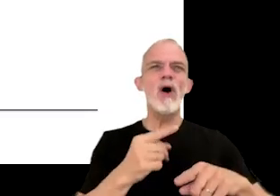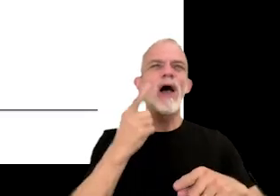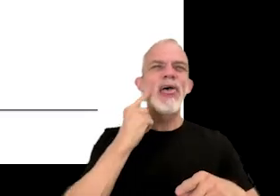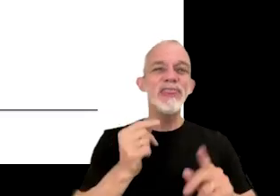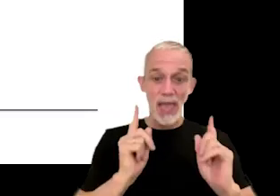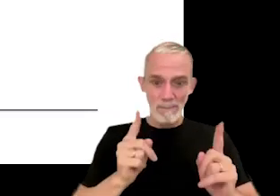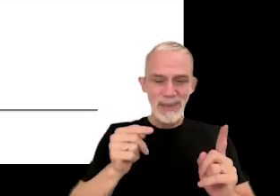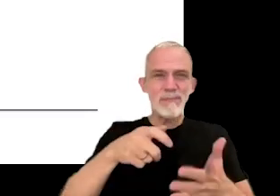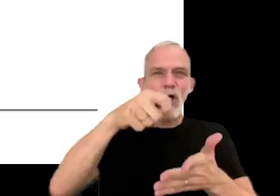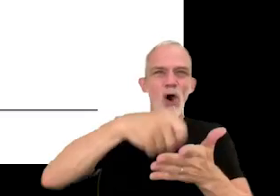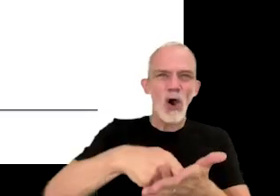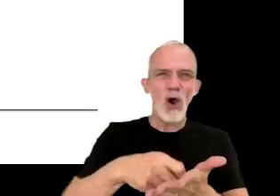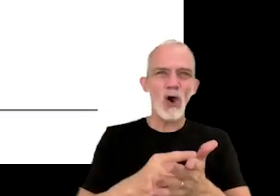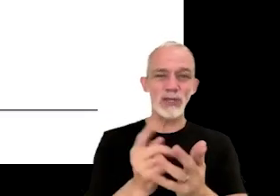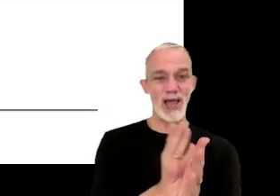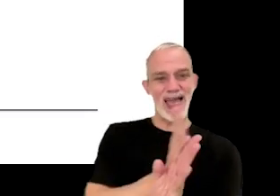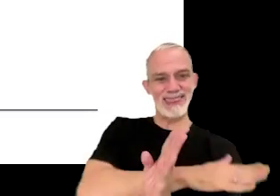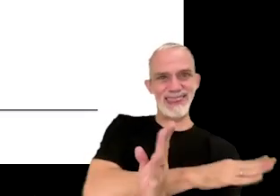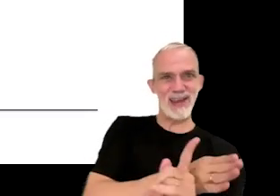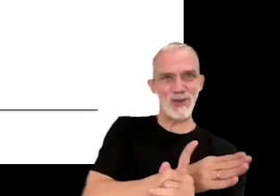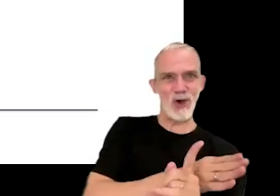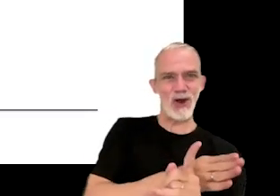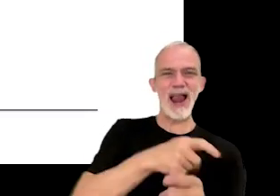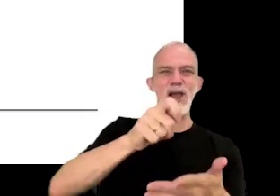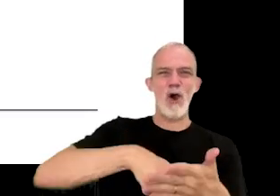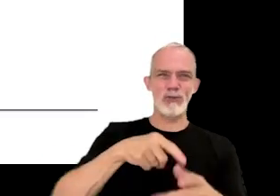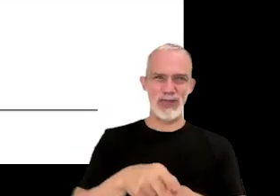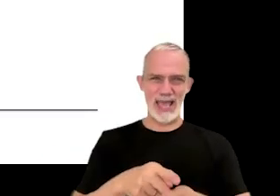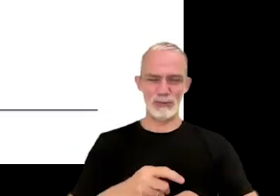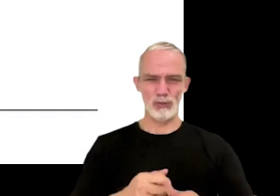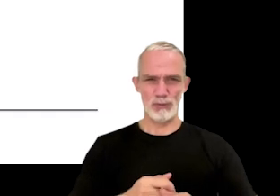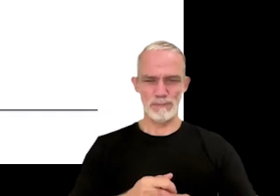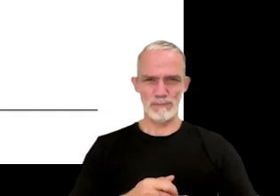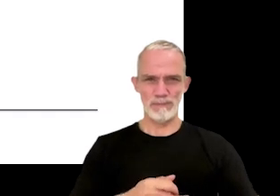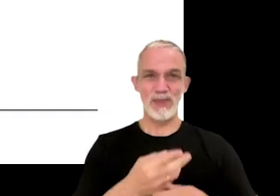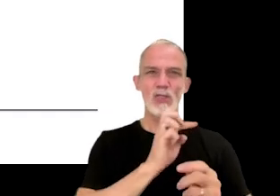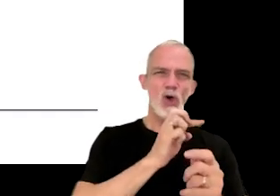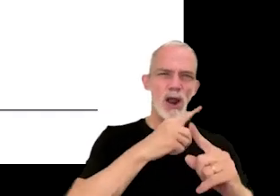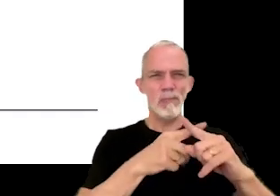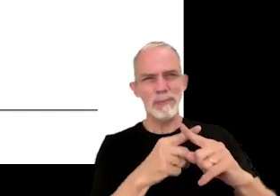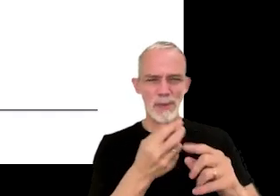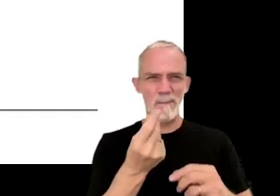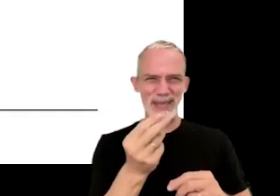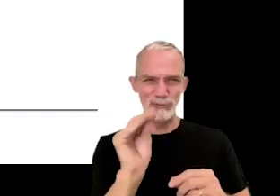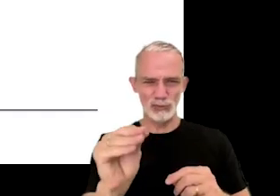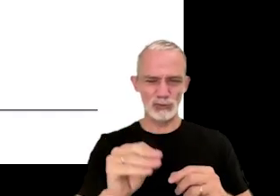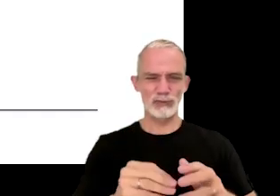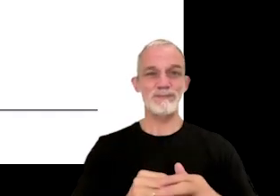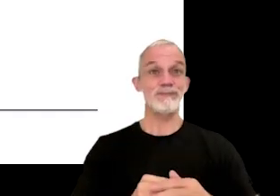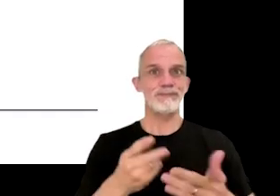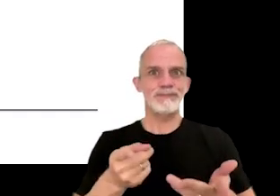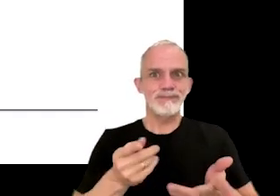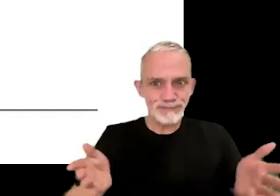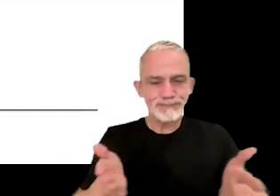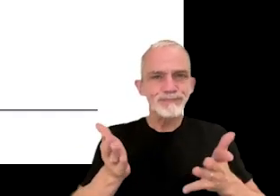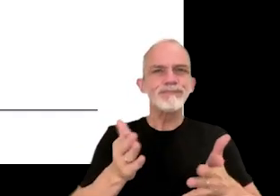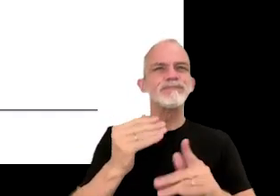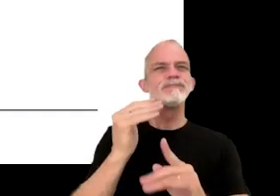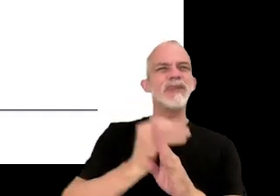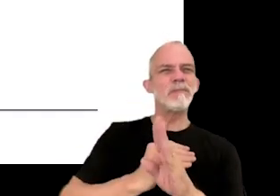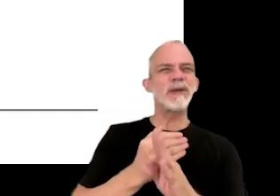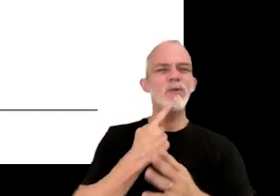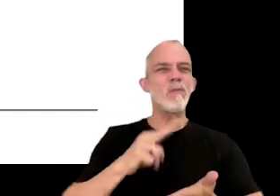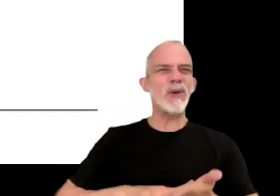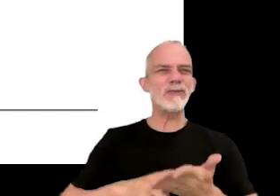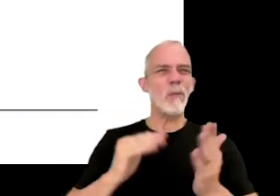día hábil inmediato anterior a la celebración del contrato. Aclara que estos incentivos, para poder